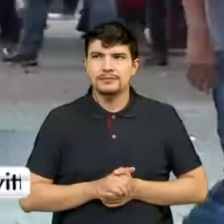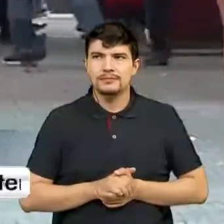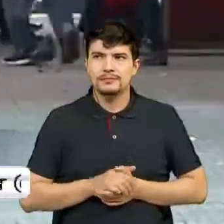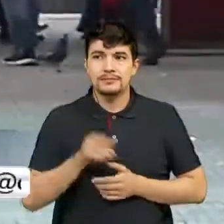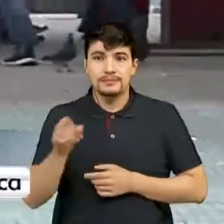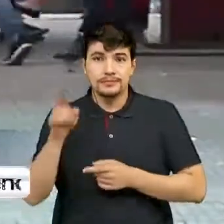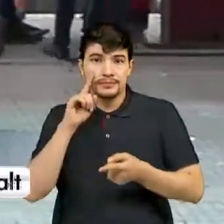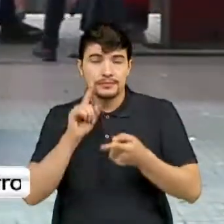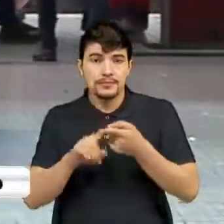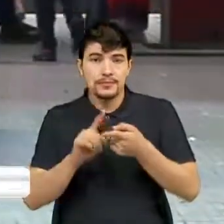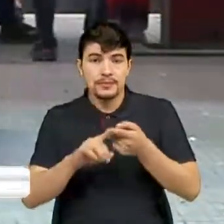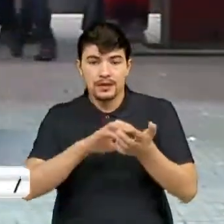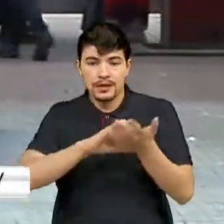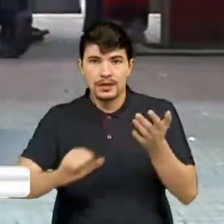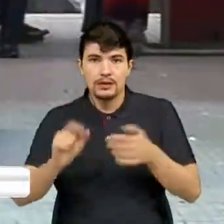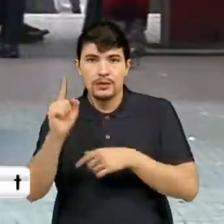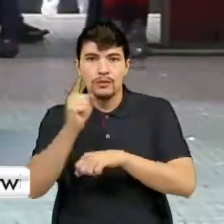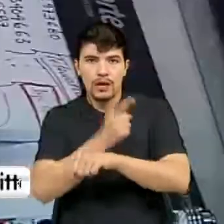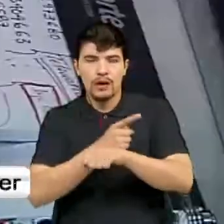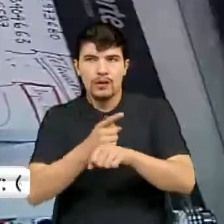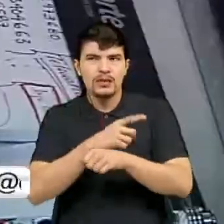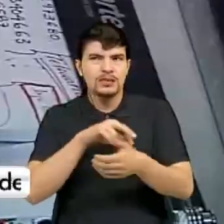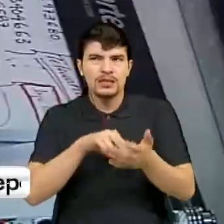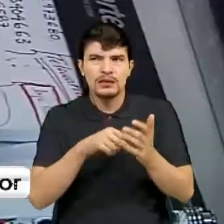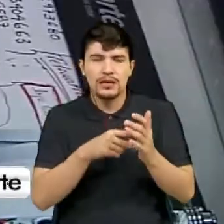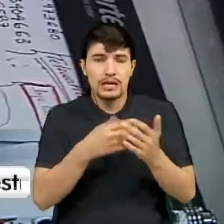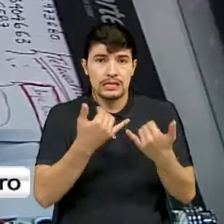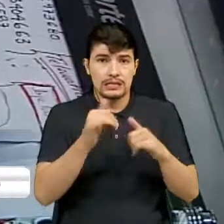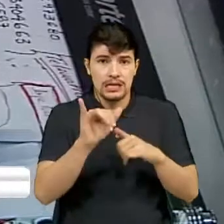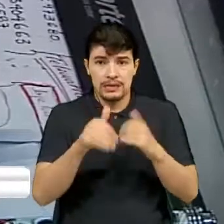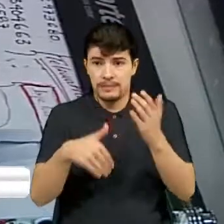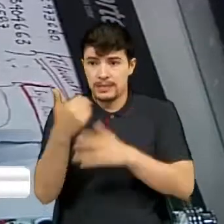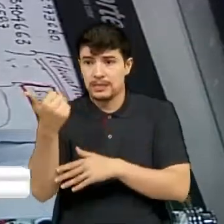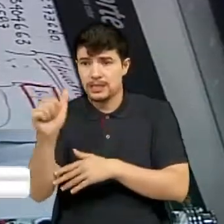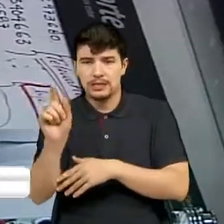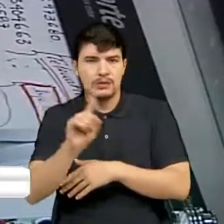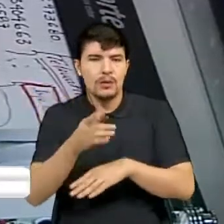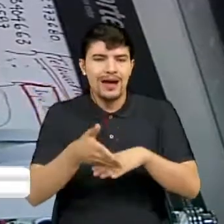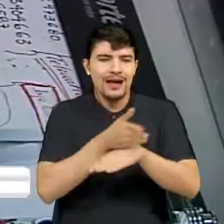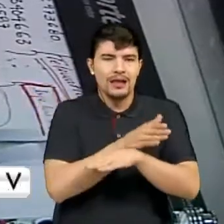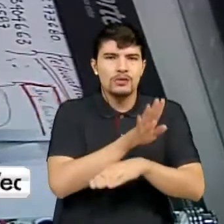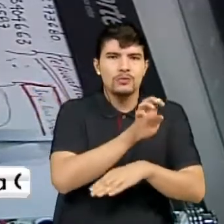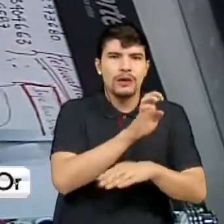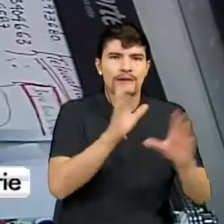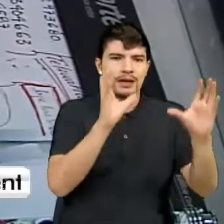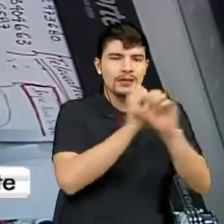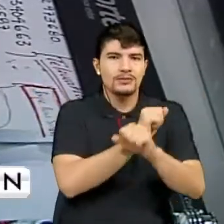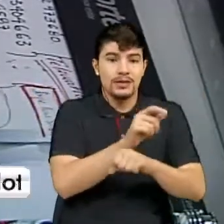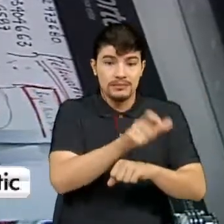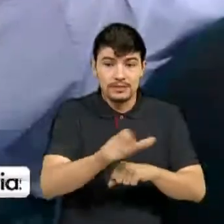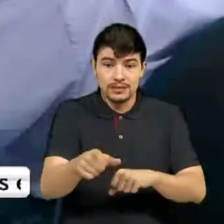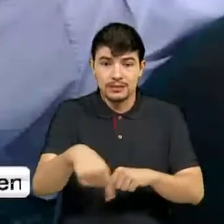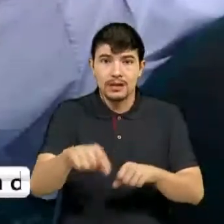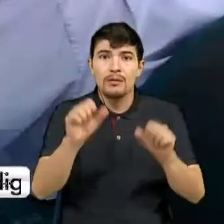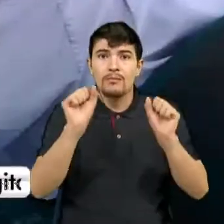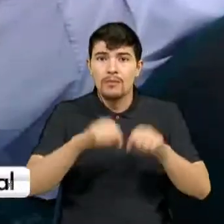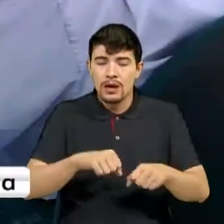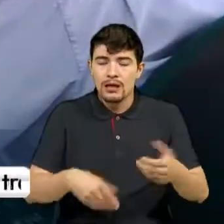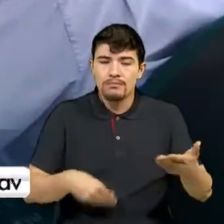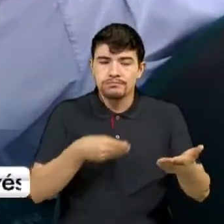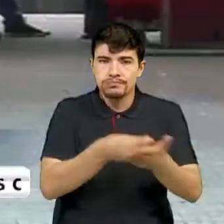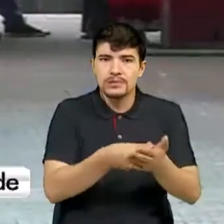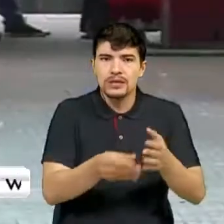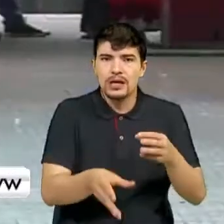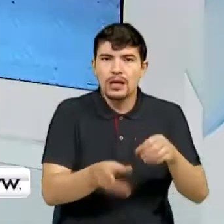es quitarle una hora al recargo nocturno, es decir, ya no a las 10 de la noche, sino a partir de las 9 de la noche que los empleados empiecen a ganar